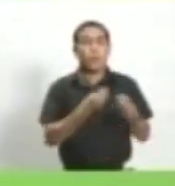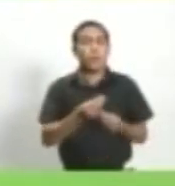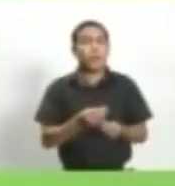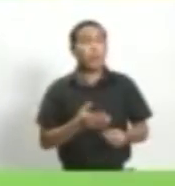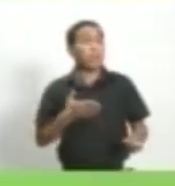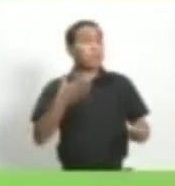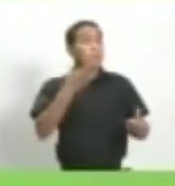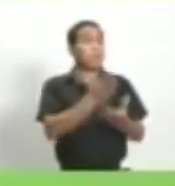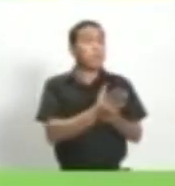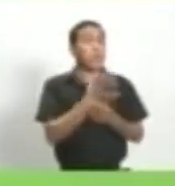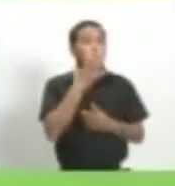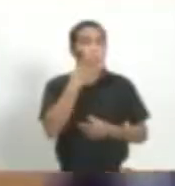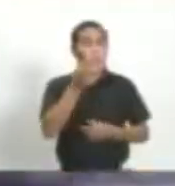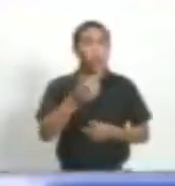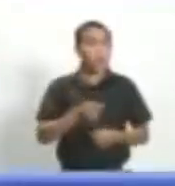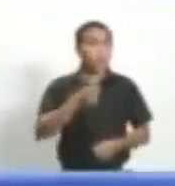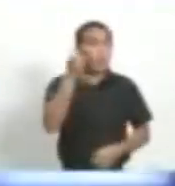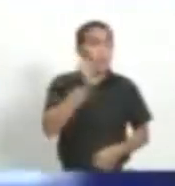ex manager.